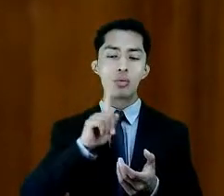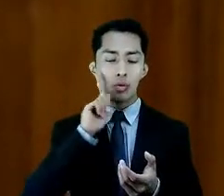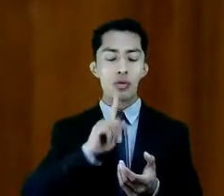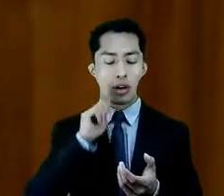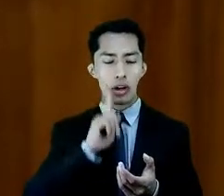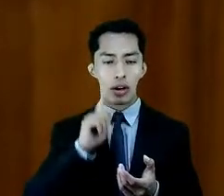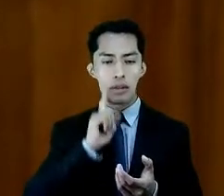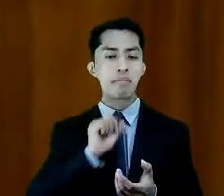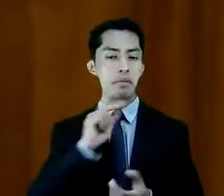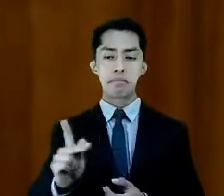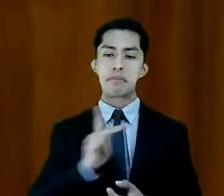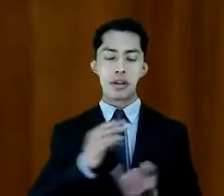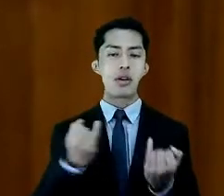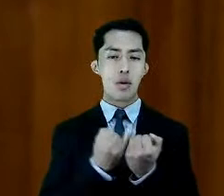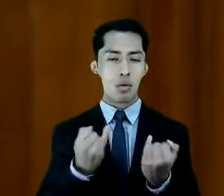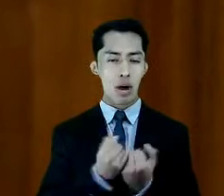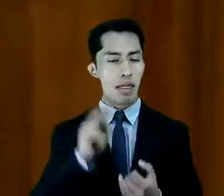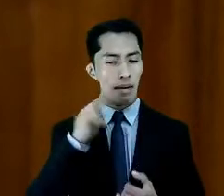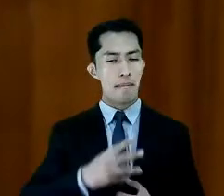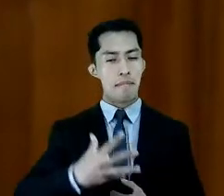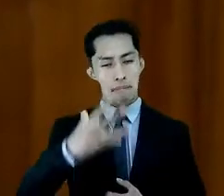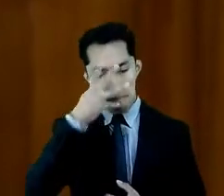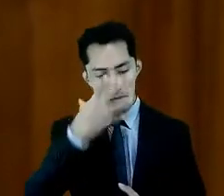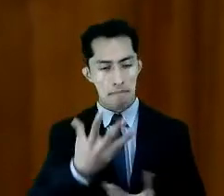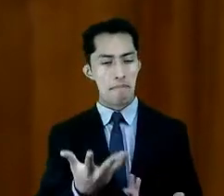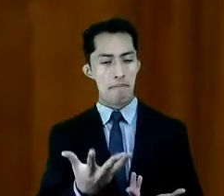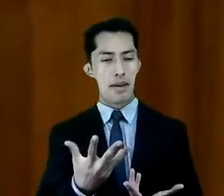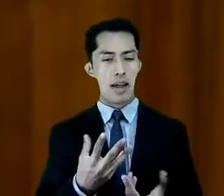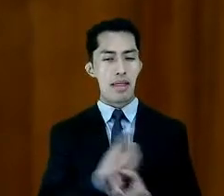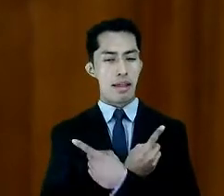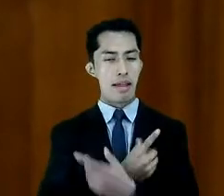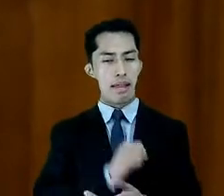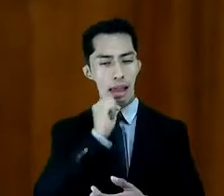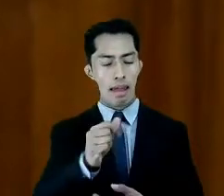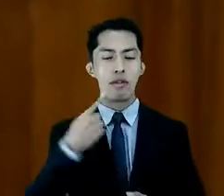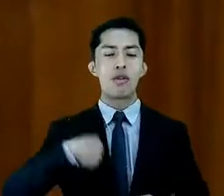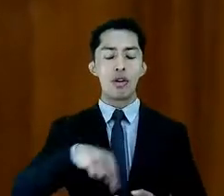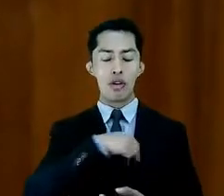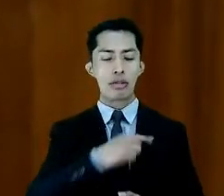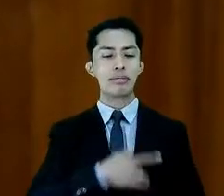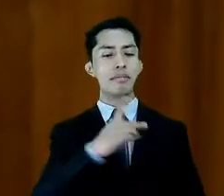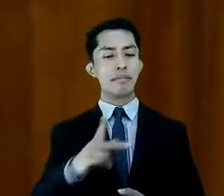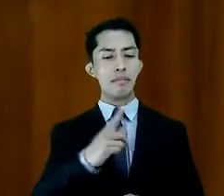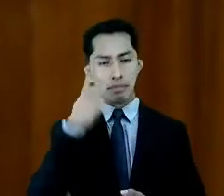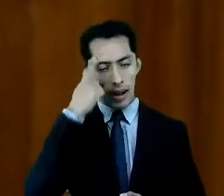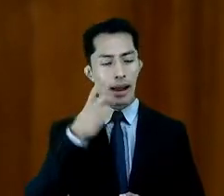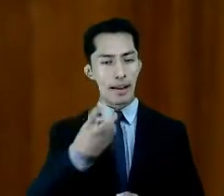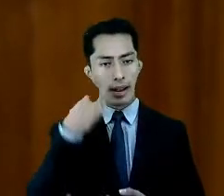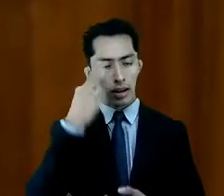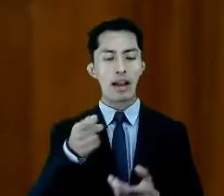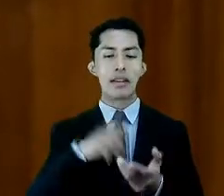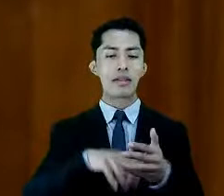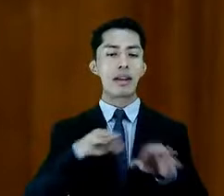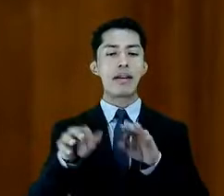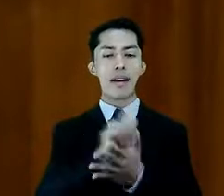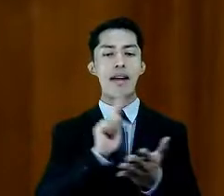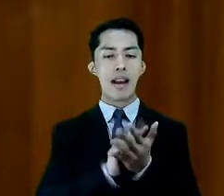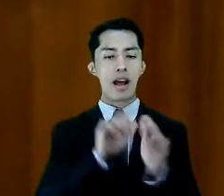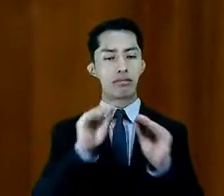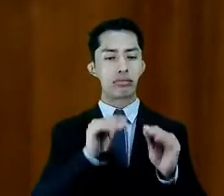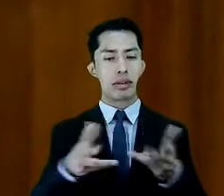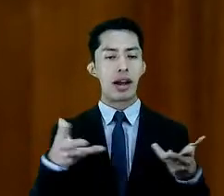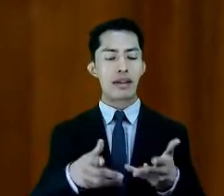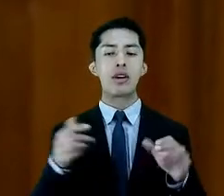compartimos este hartazgo e indignación. Los hacemos nuestros para dar causa y motivo al trabajo legislativo que realizamos